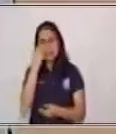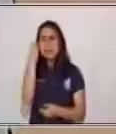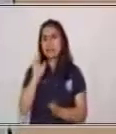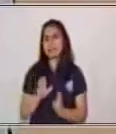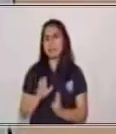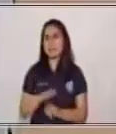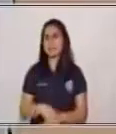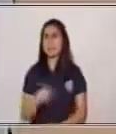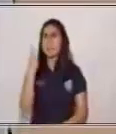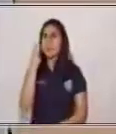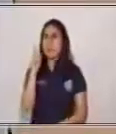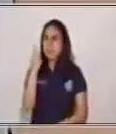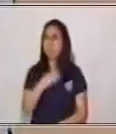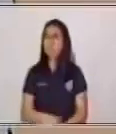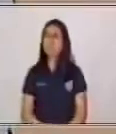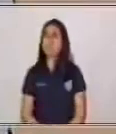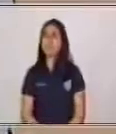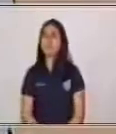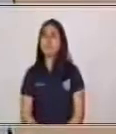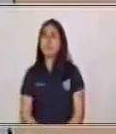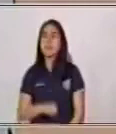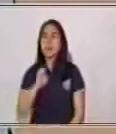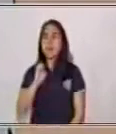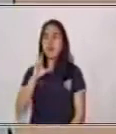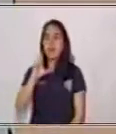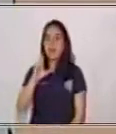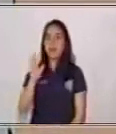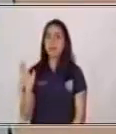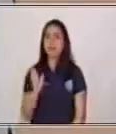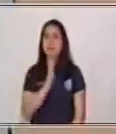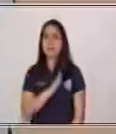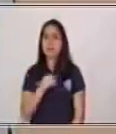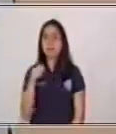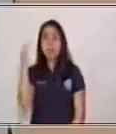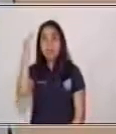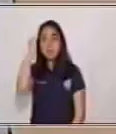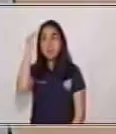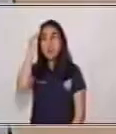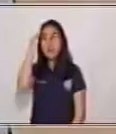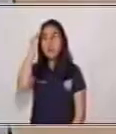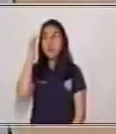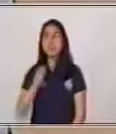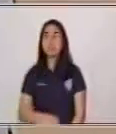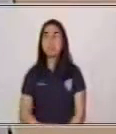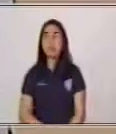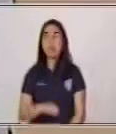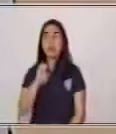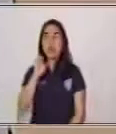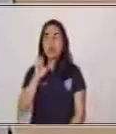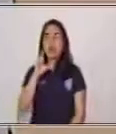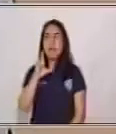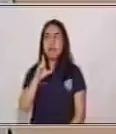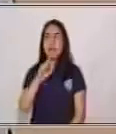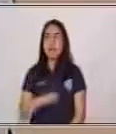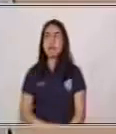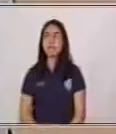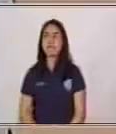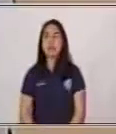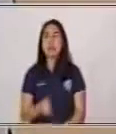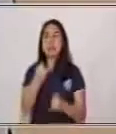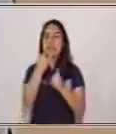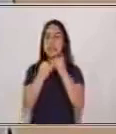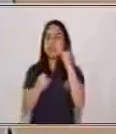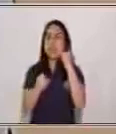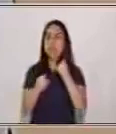Acá puedes consultar el cuadro. El primer él, ¿cómo lo estamos utilizando? ¿Como un artículo o un